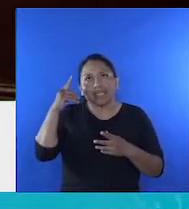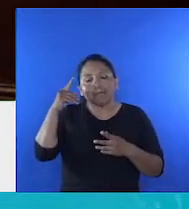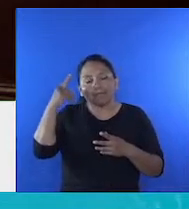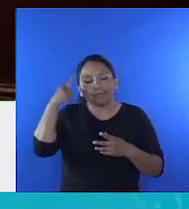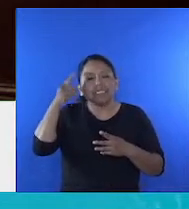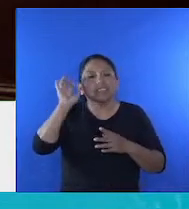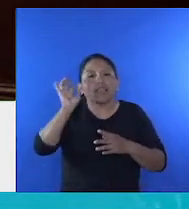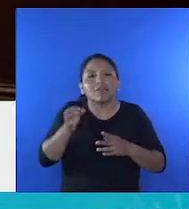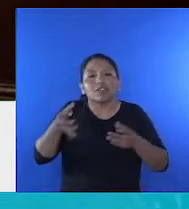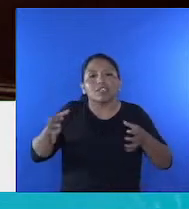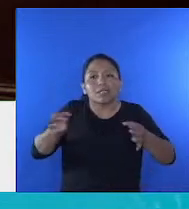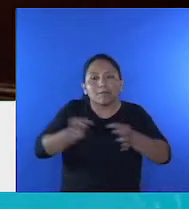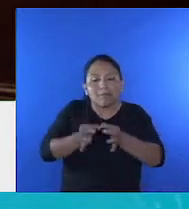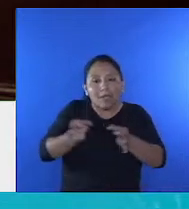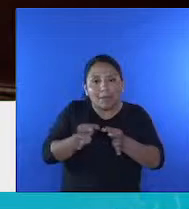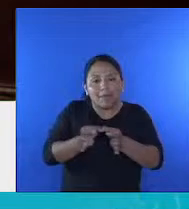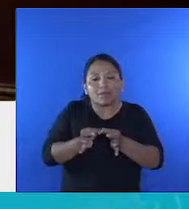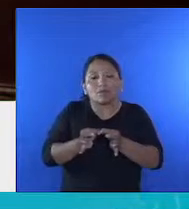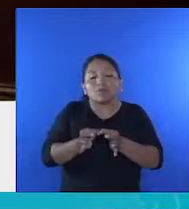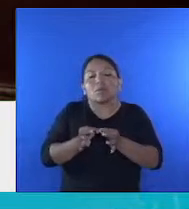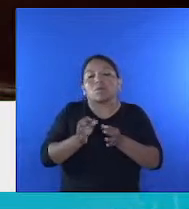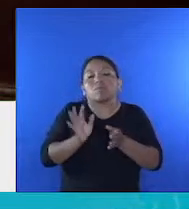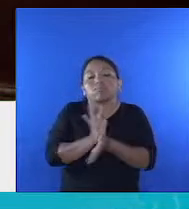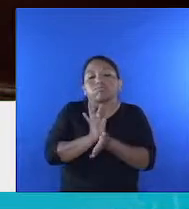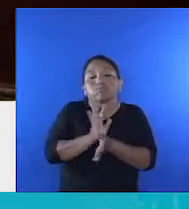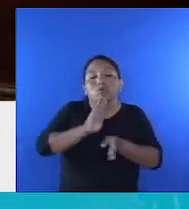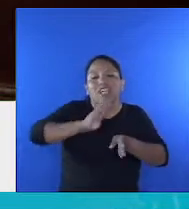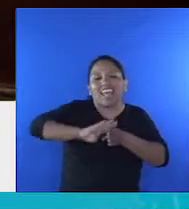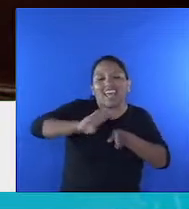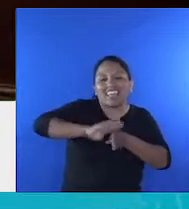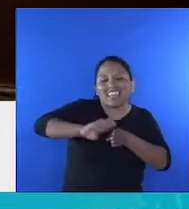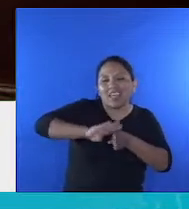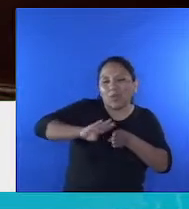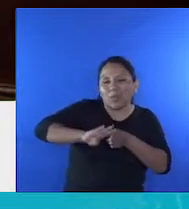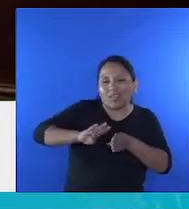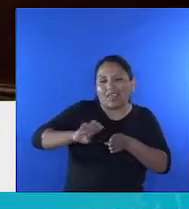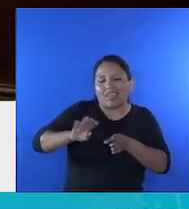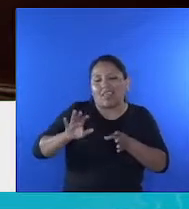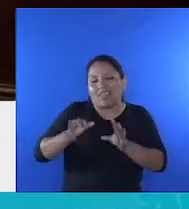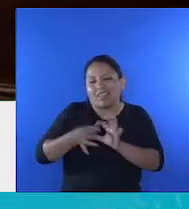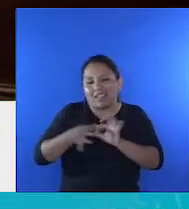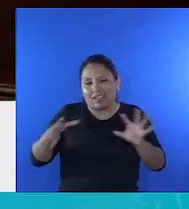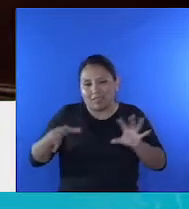como una deuda de la democracia, no solo para poder